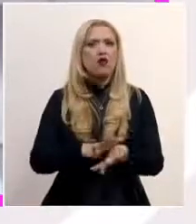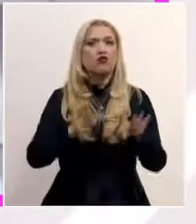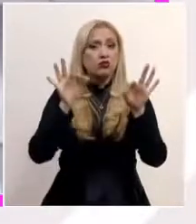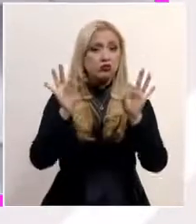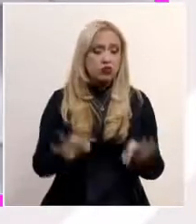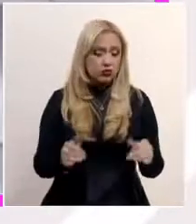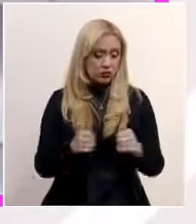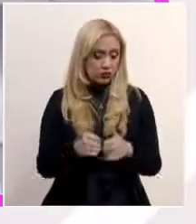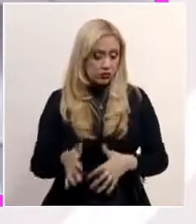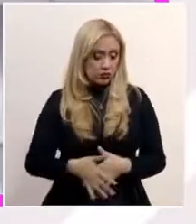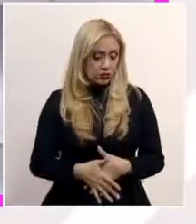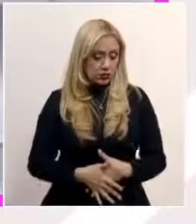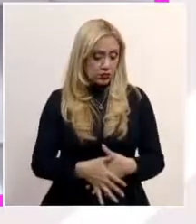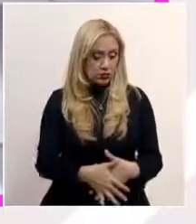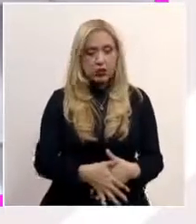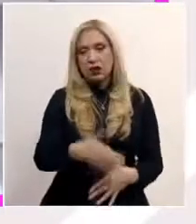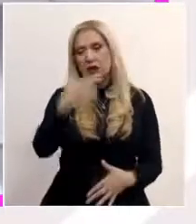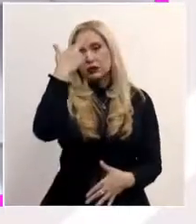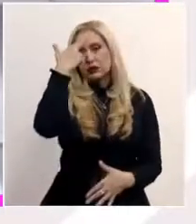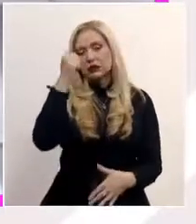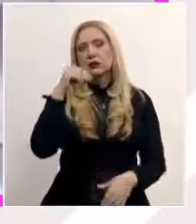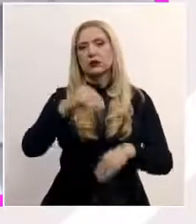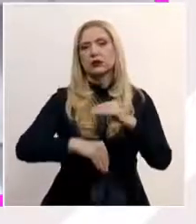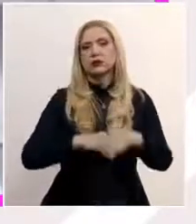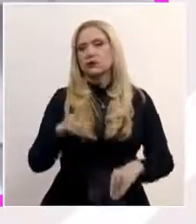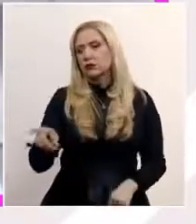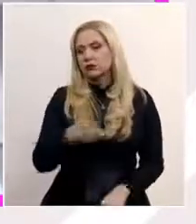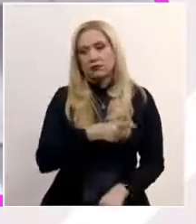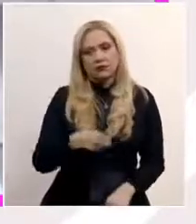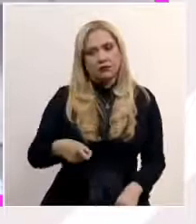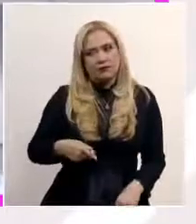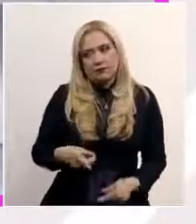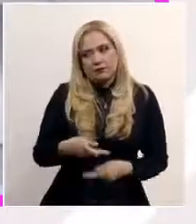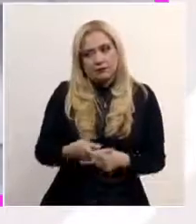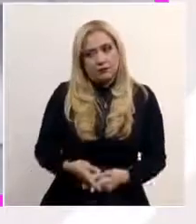del embarazo, y eso los tienes que aguantar, ¿no? O sea,